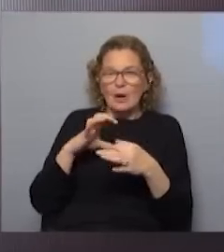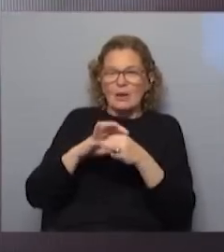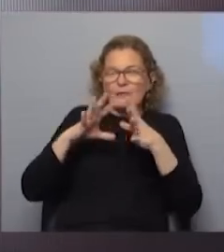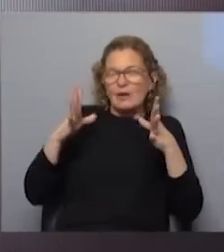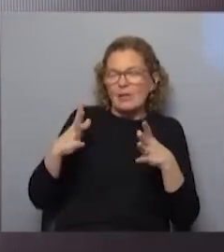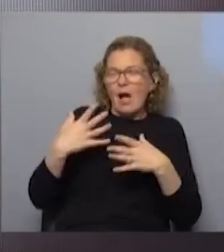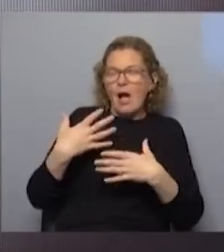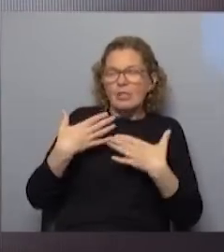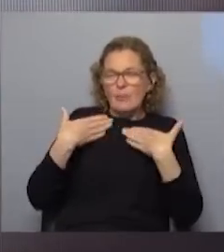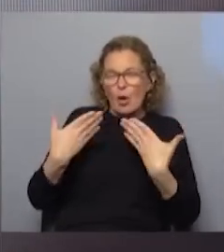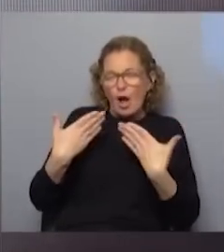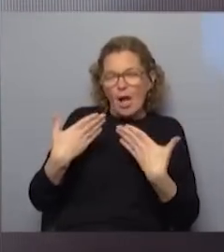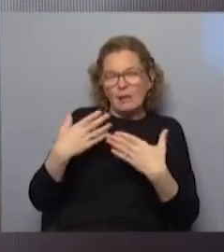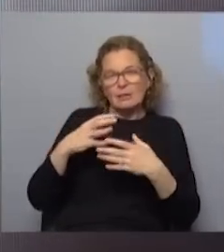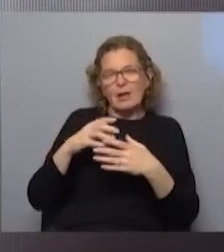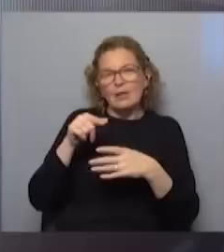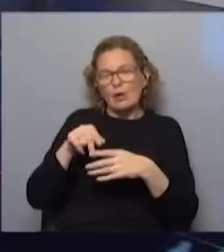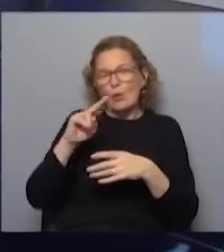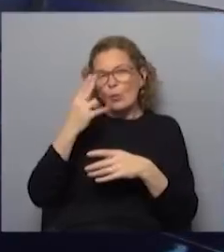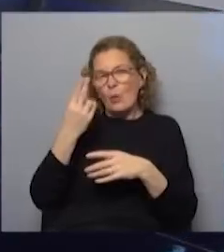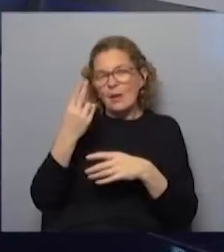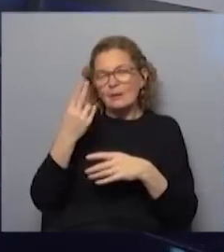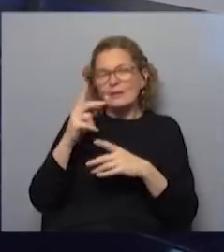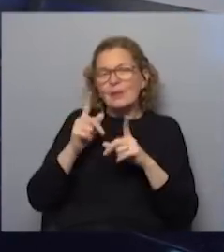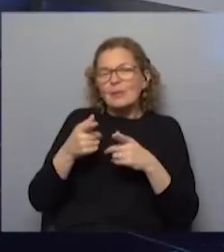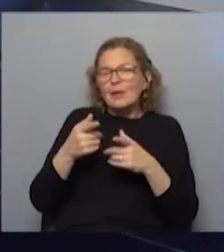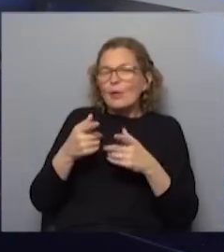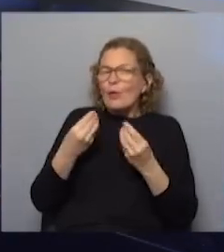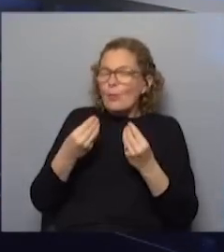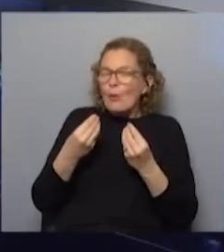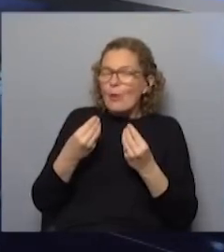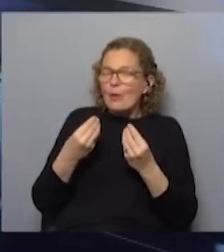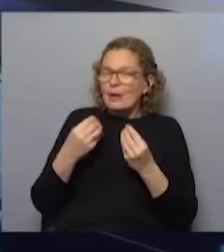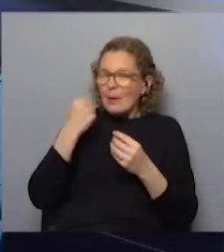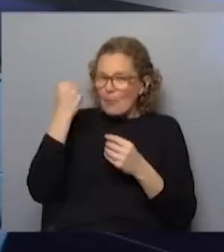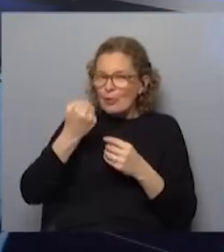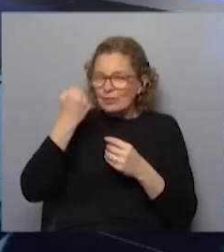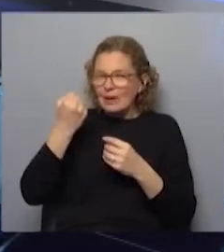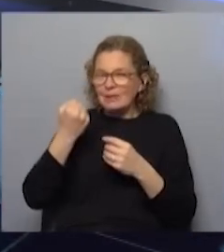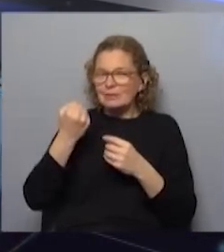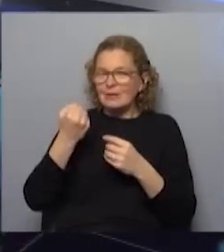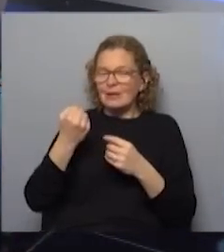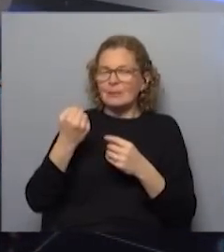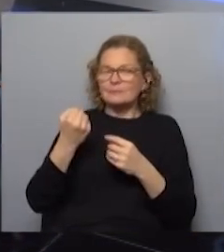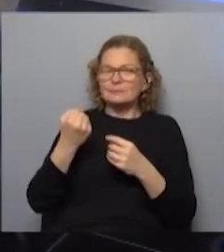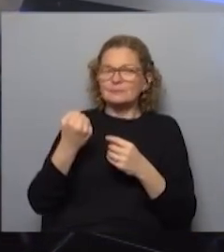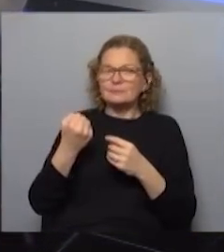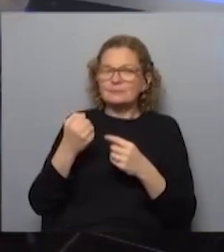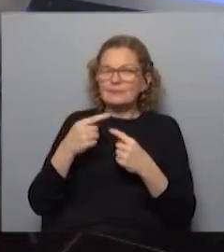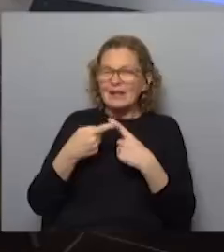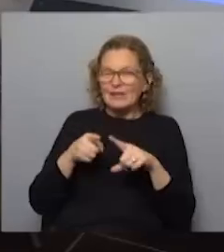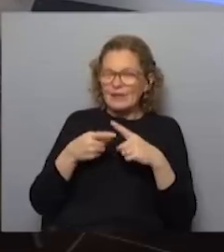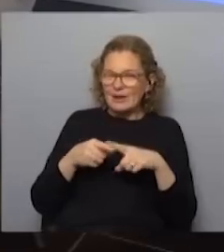y la democracia este uruguaya Y qué tanto pesaron en su momento ciertas este